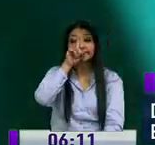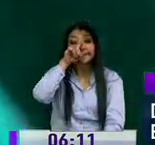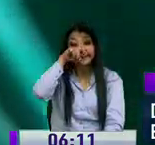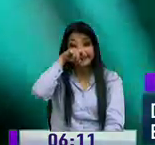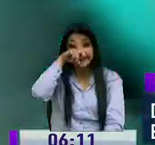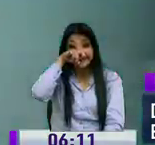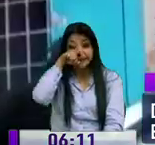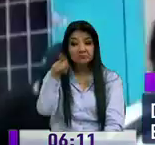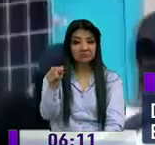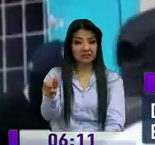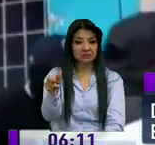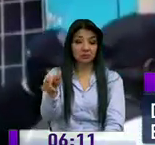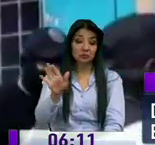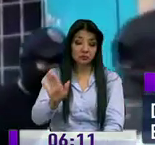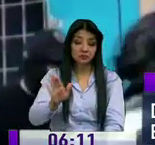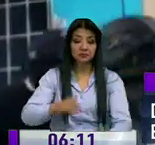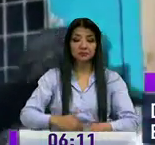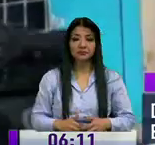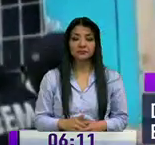las detenidas.